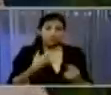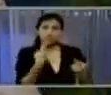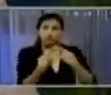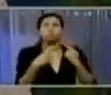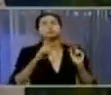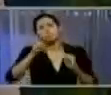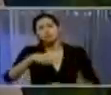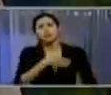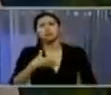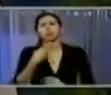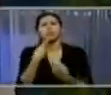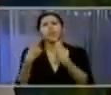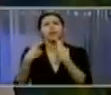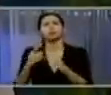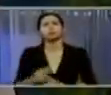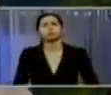diálogo.